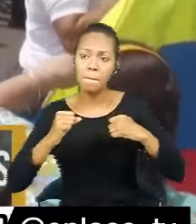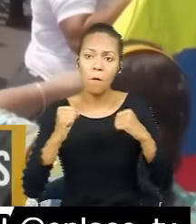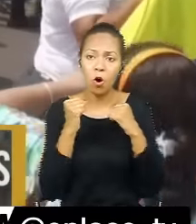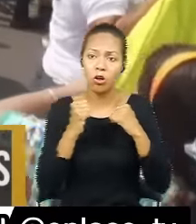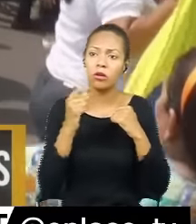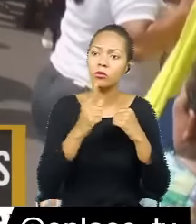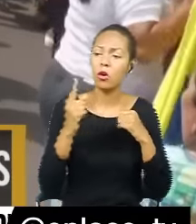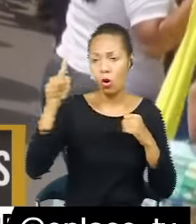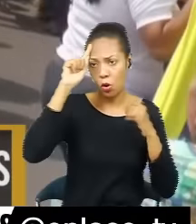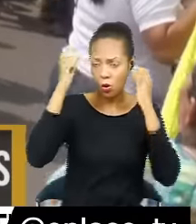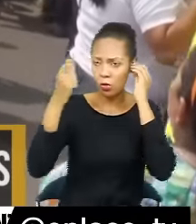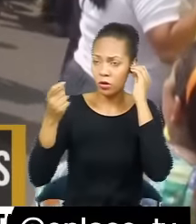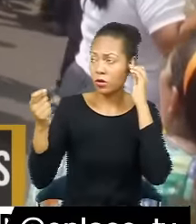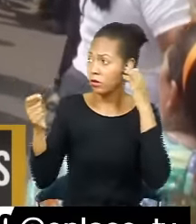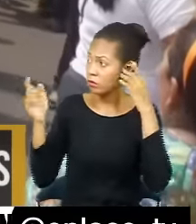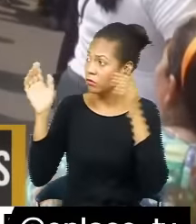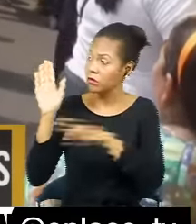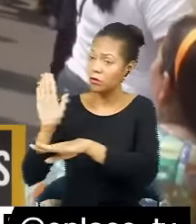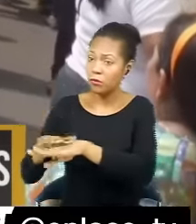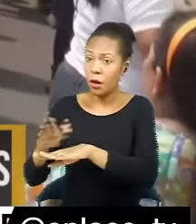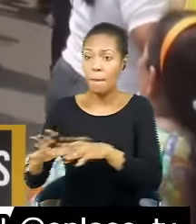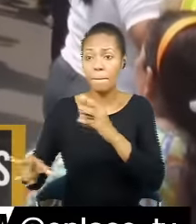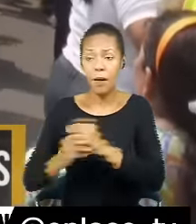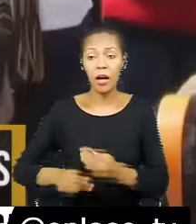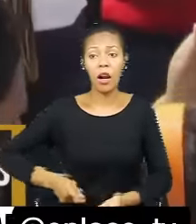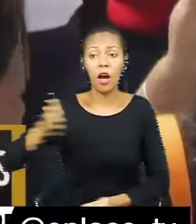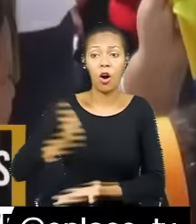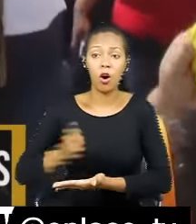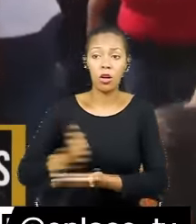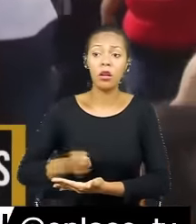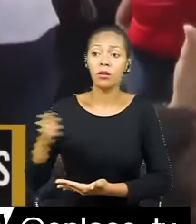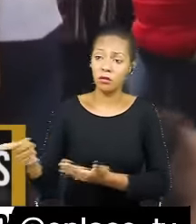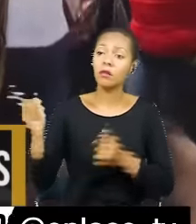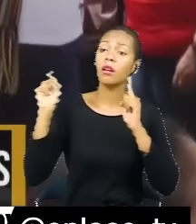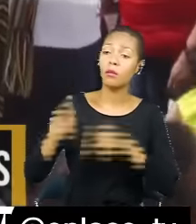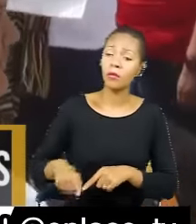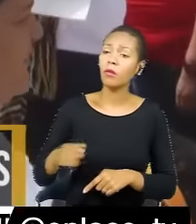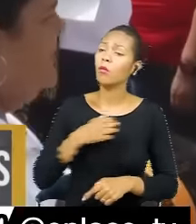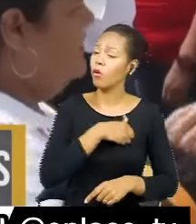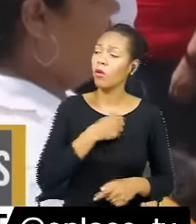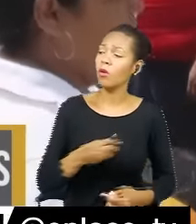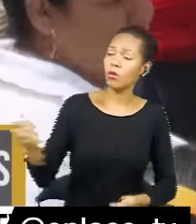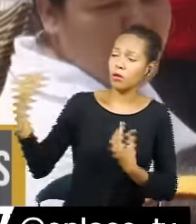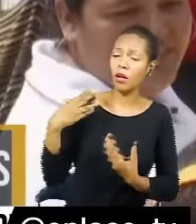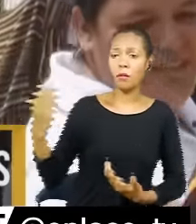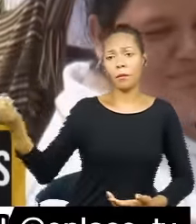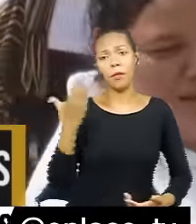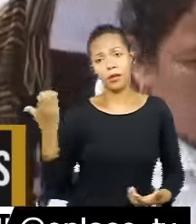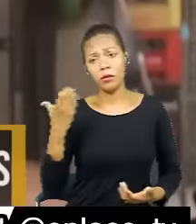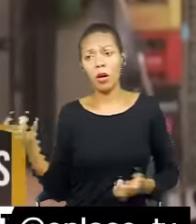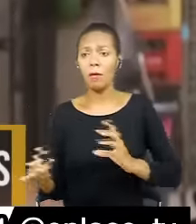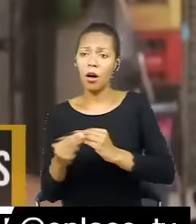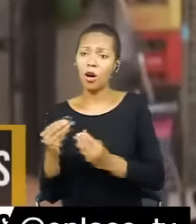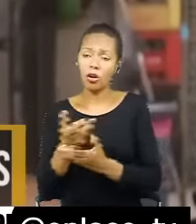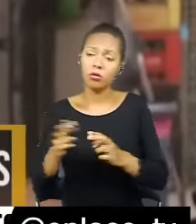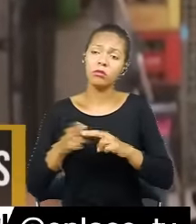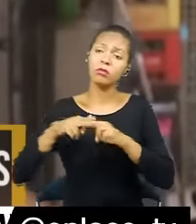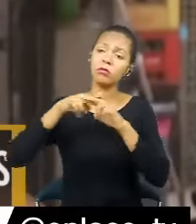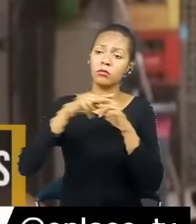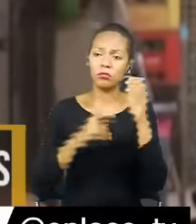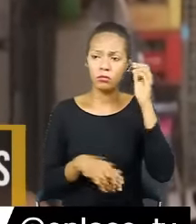nacional y de la Corte Constitucional para que se firme el fallo que les otorgue el beneficio de pensión y el pago de retroactivos. Que no han firmado los